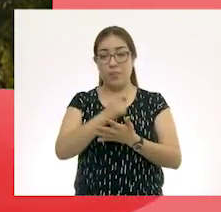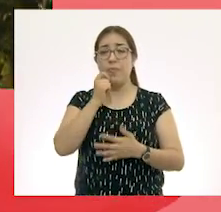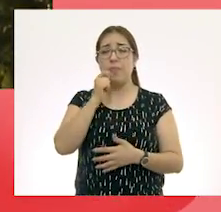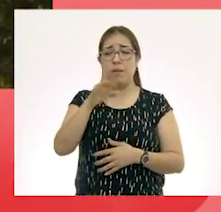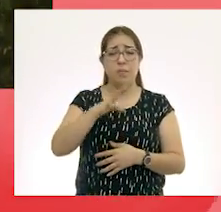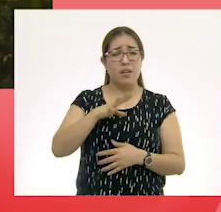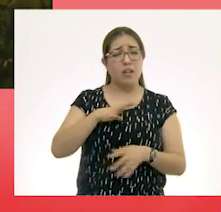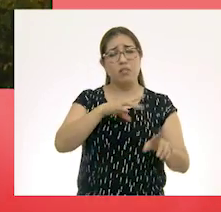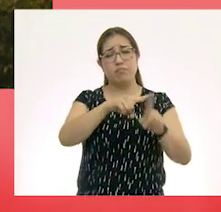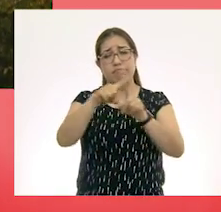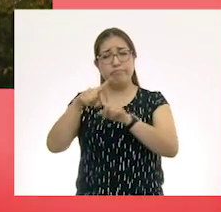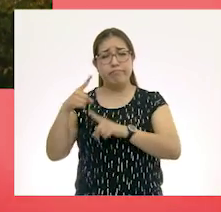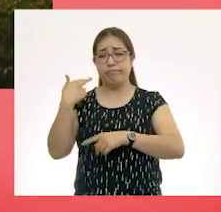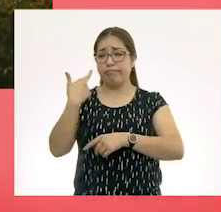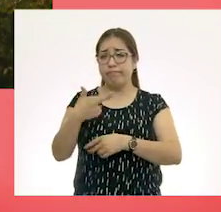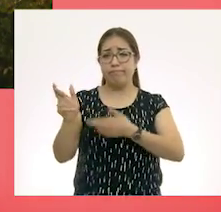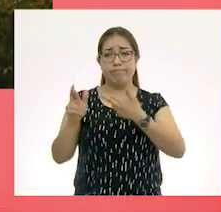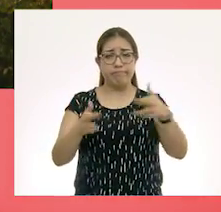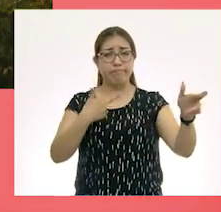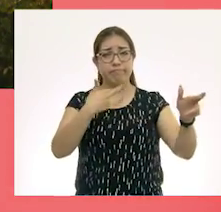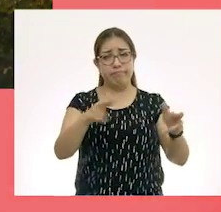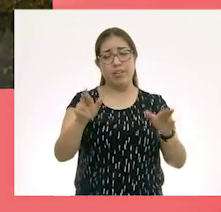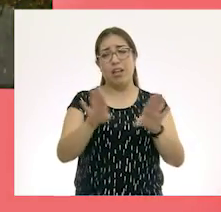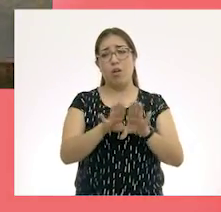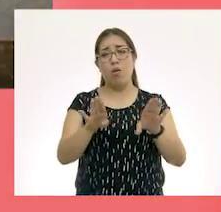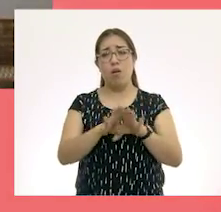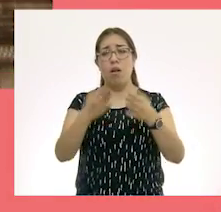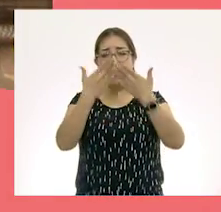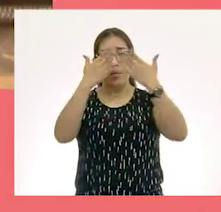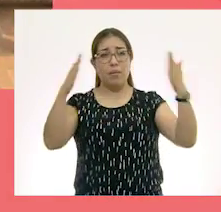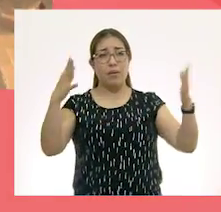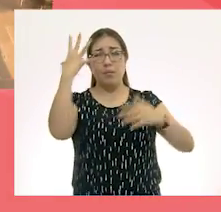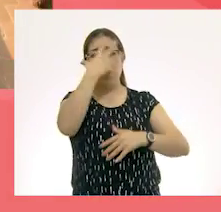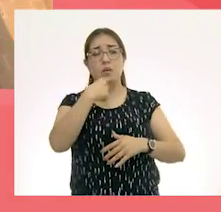un sinfín de restaurantes con terrazas al aire libre para